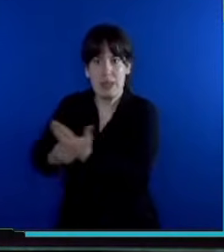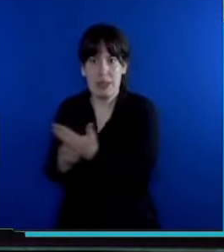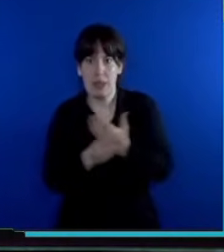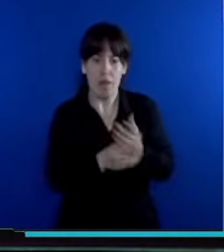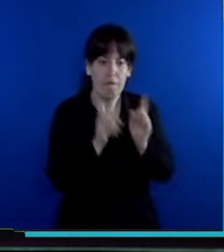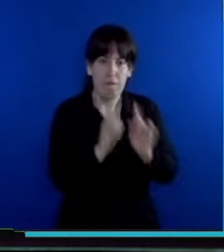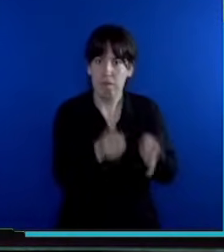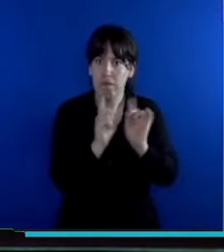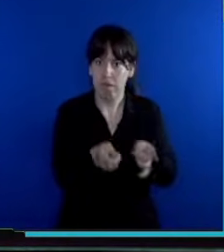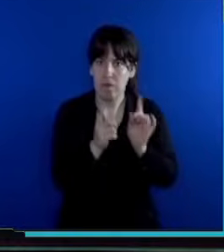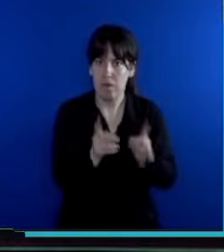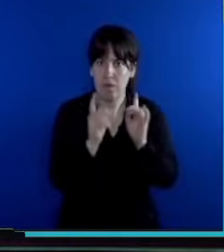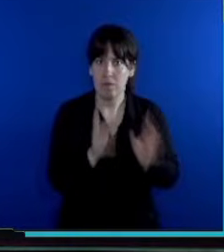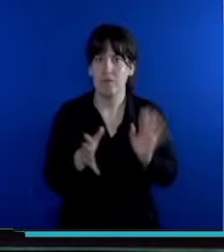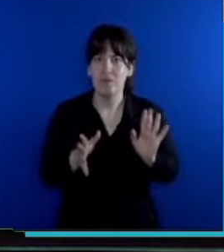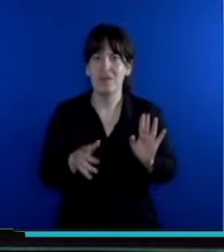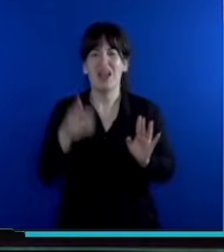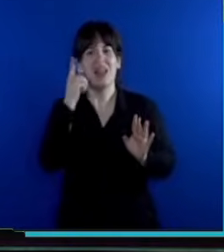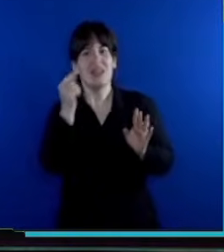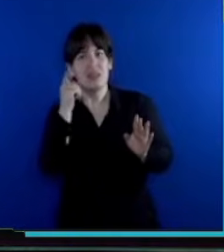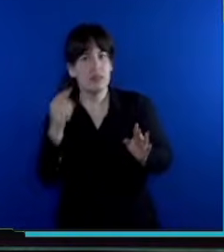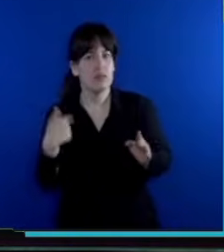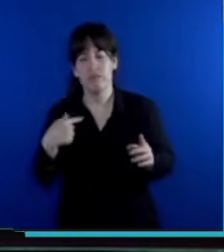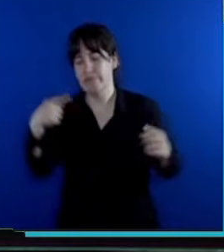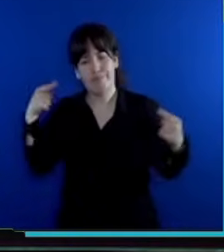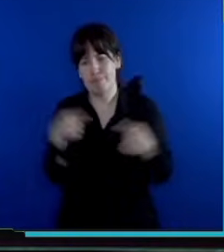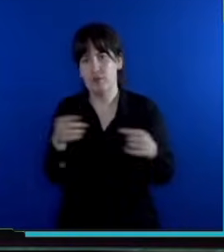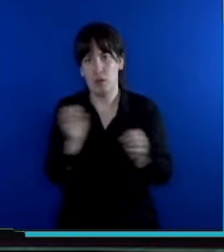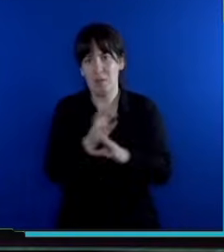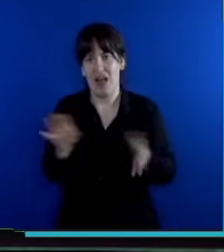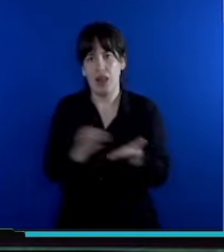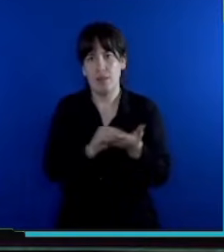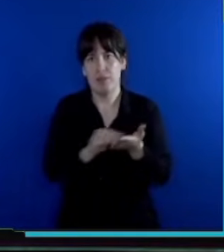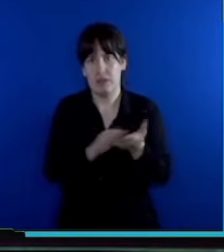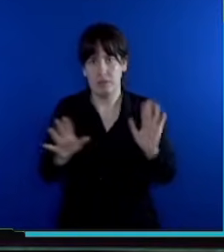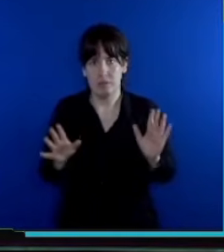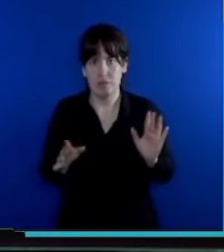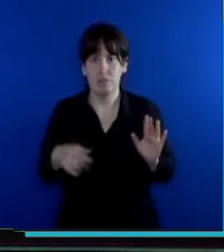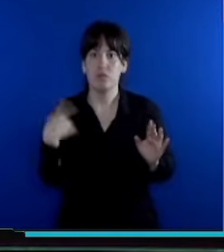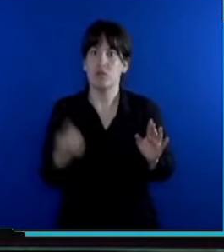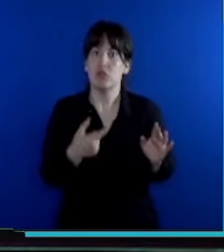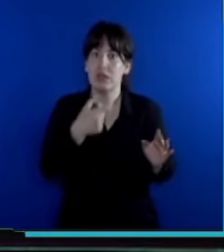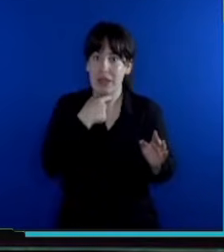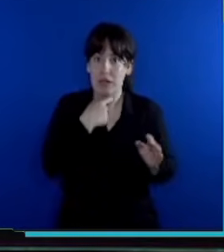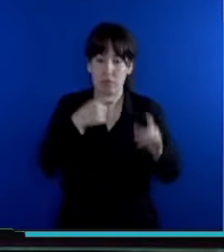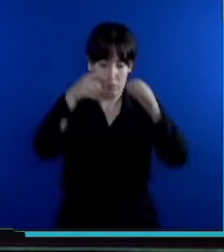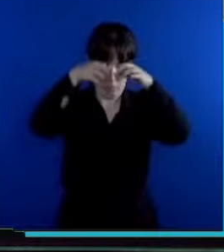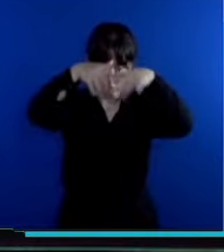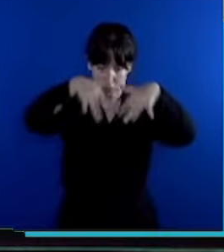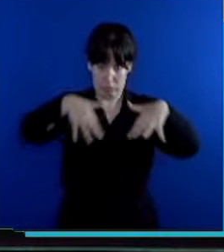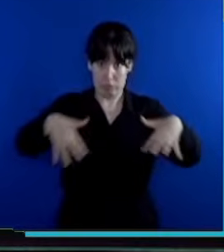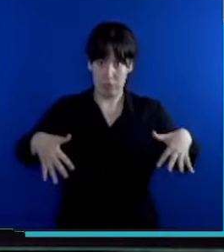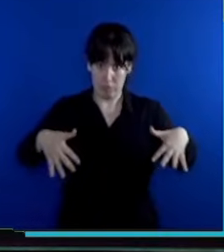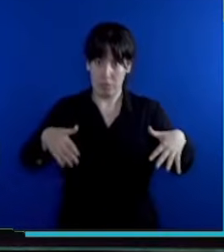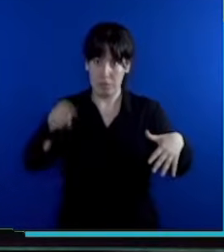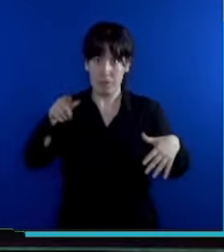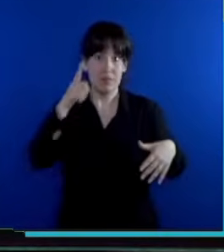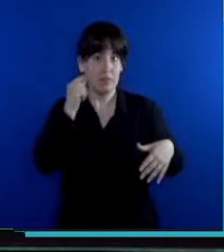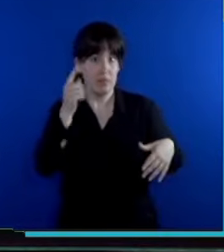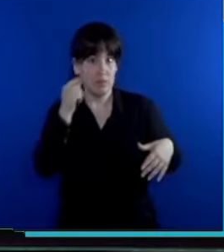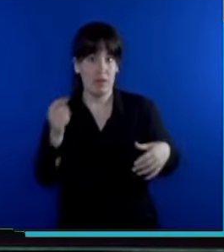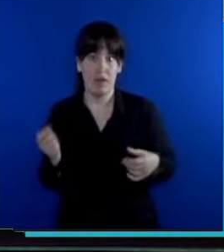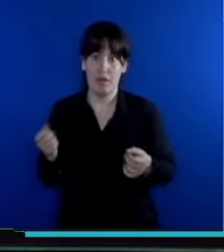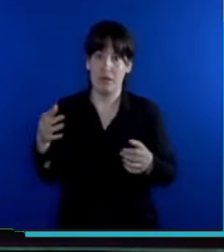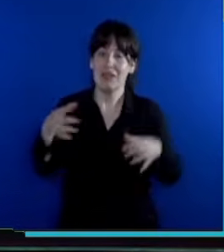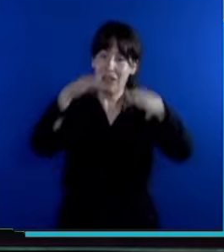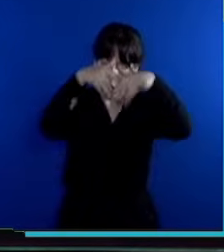está ausente la austeridad, la racionalidad administrativa. Tenemos un organigrama, que Kicillof lo estropeó peor todavía, tenemos